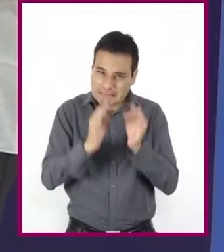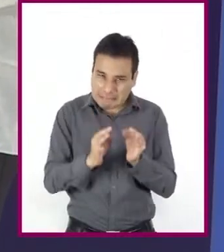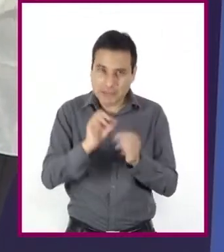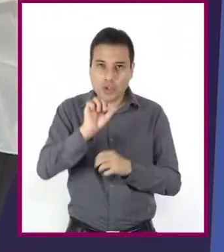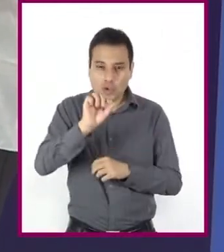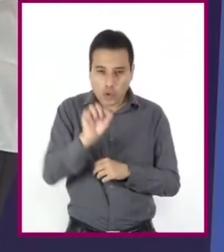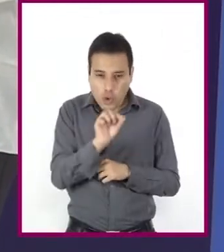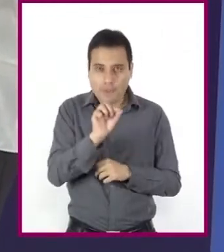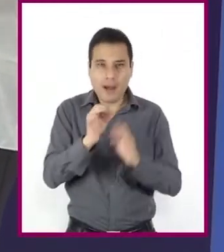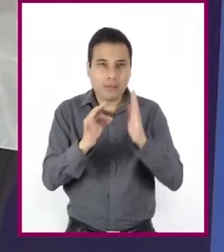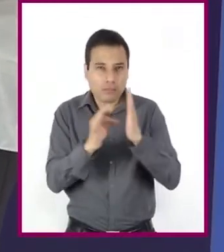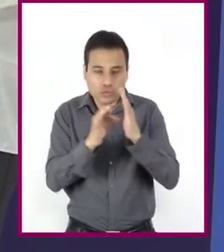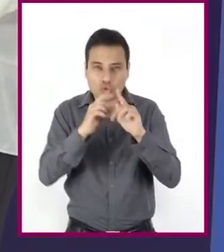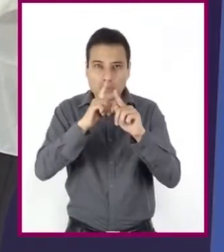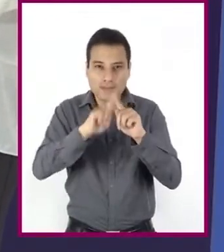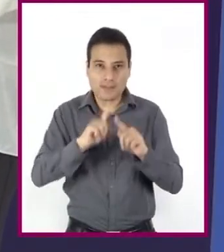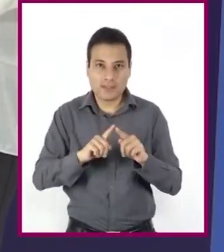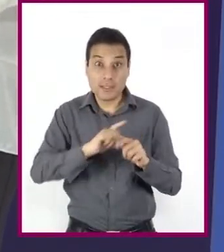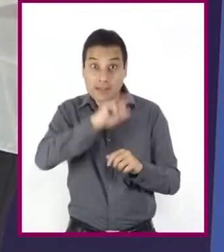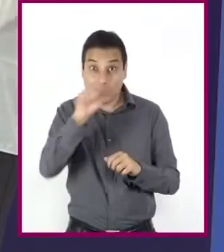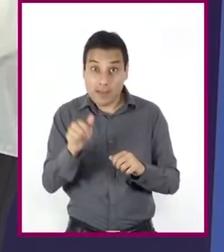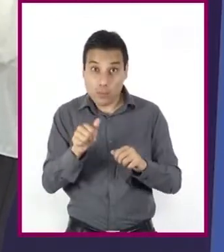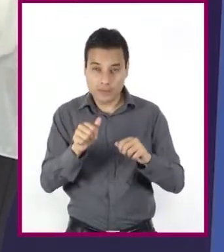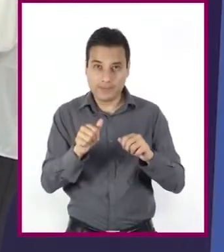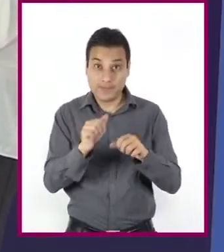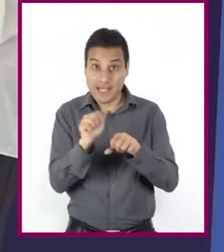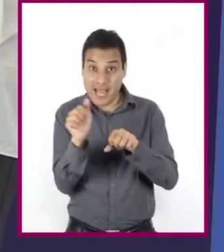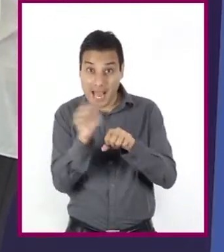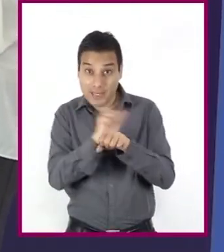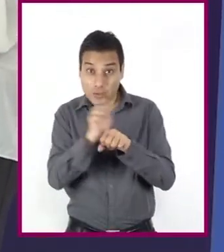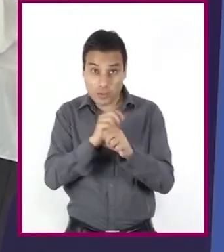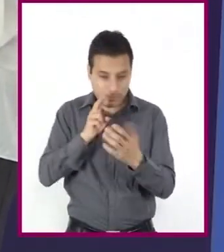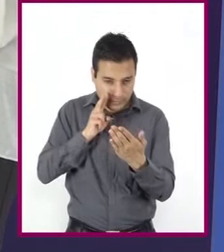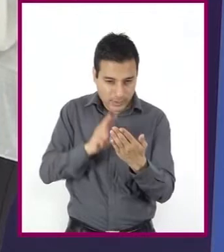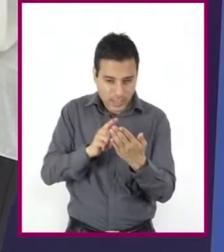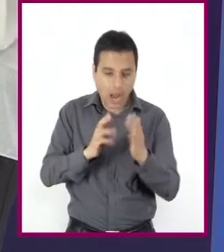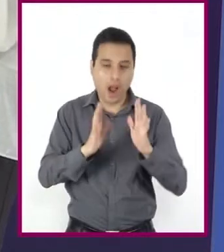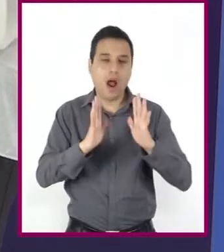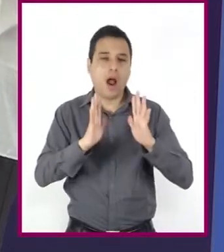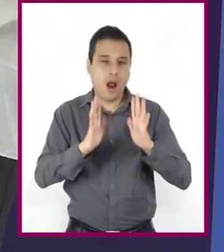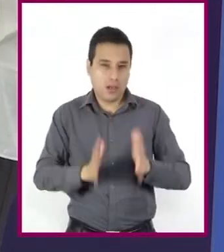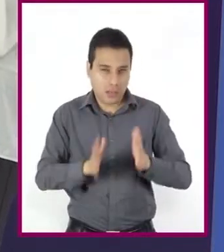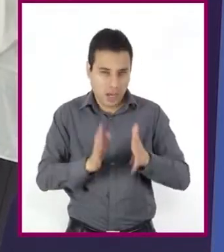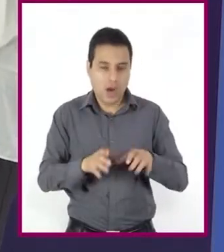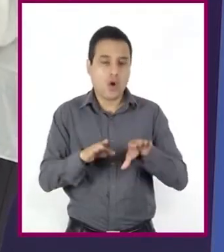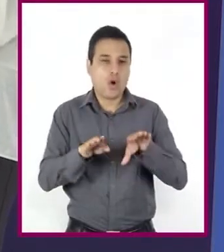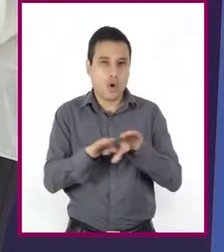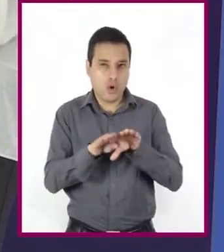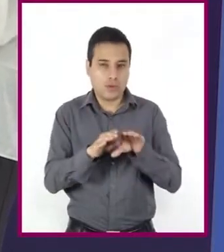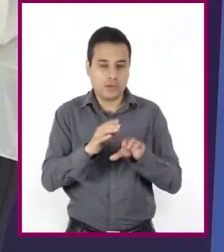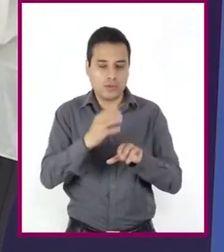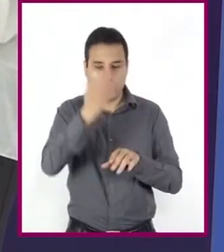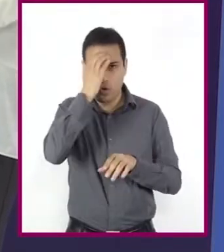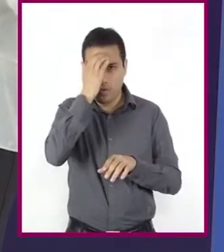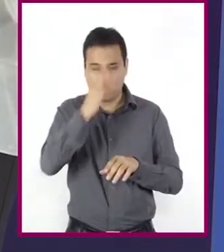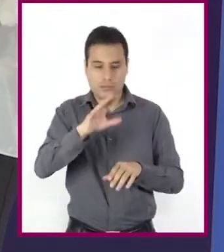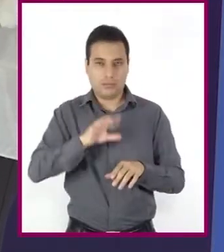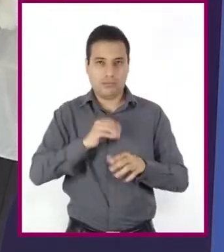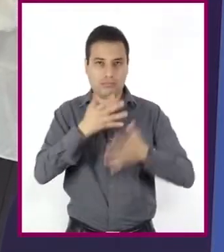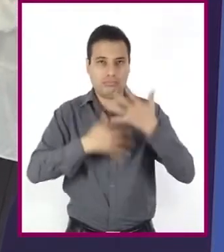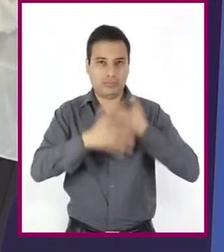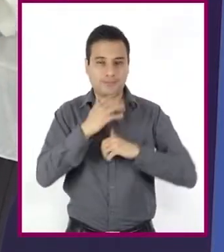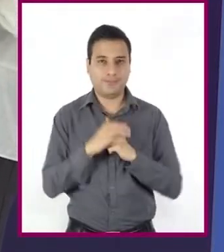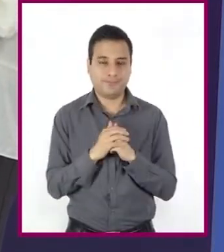para lograr que indiquen la entonación, la intención e incluso el estado de ánimo de los personajes. Los